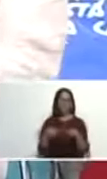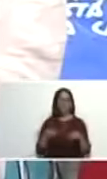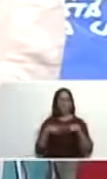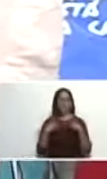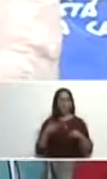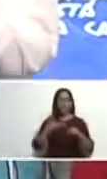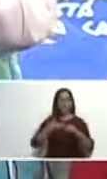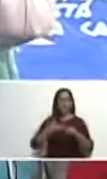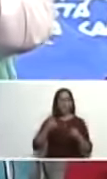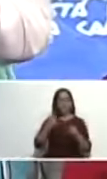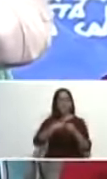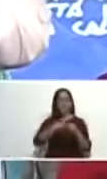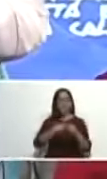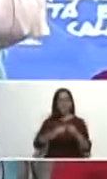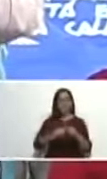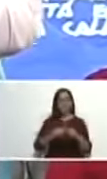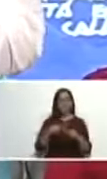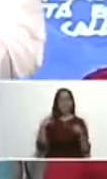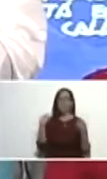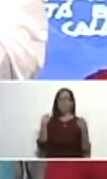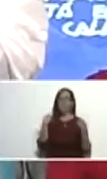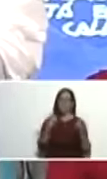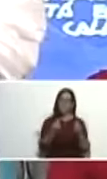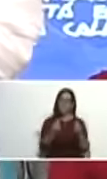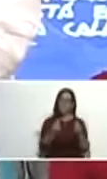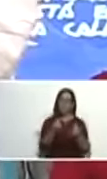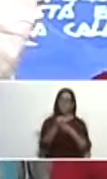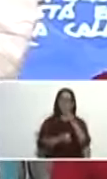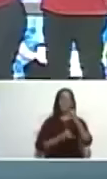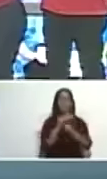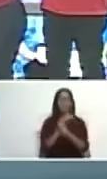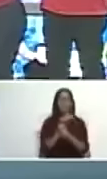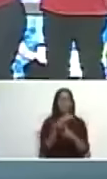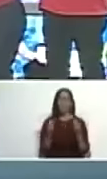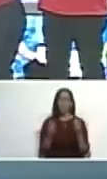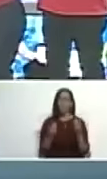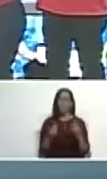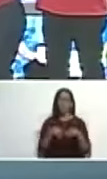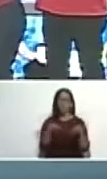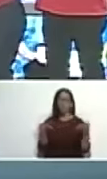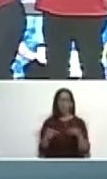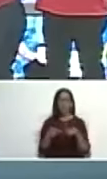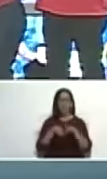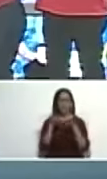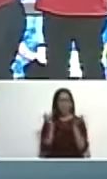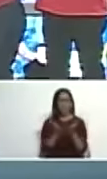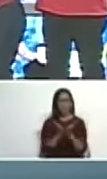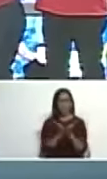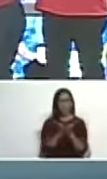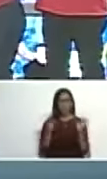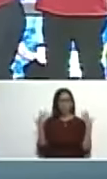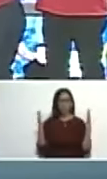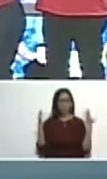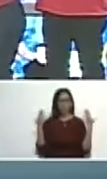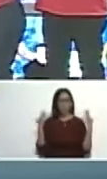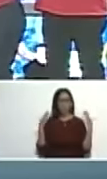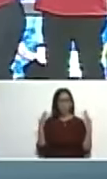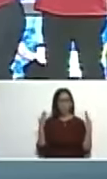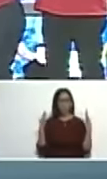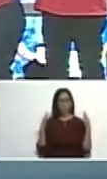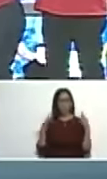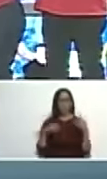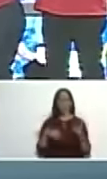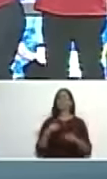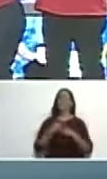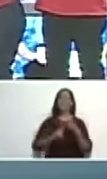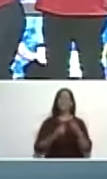y gasíferas de inversionistas internacionales de muchos lugares del mundo. Esas inversiones